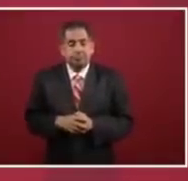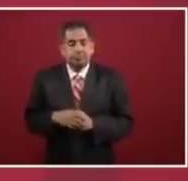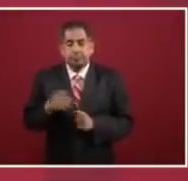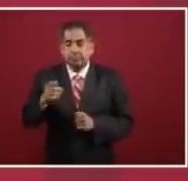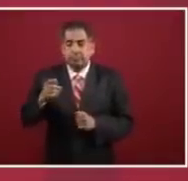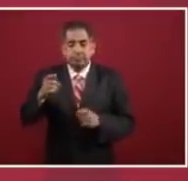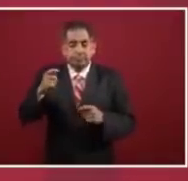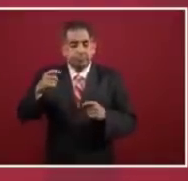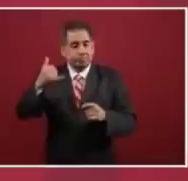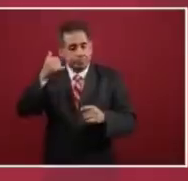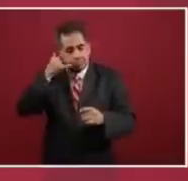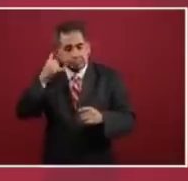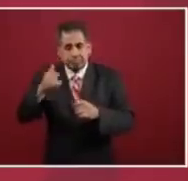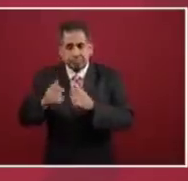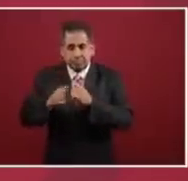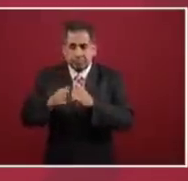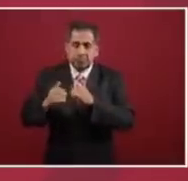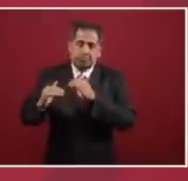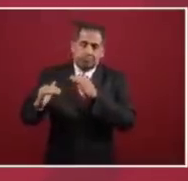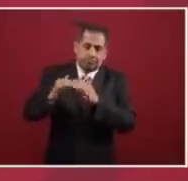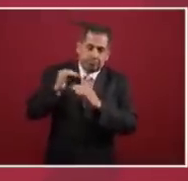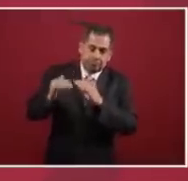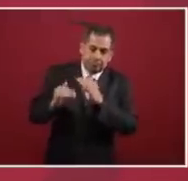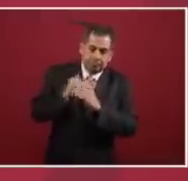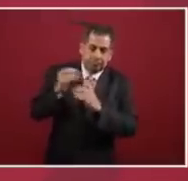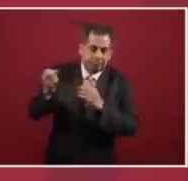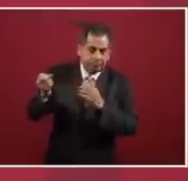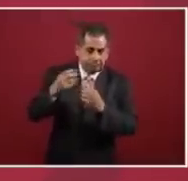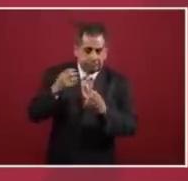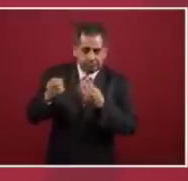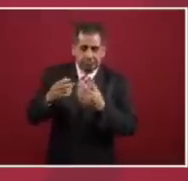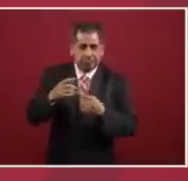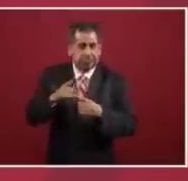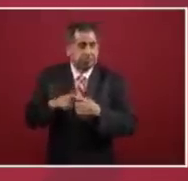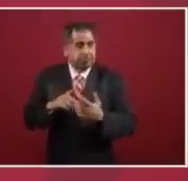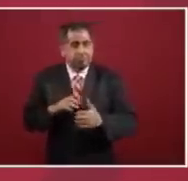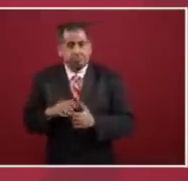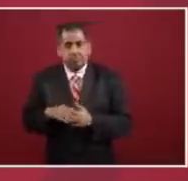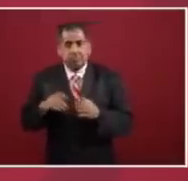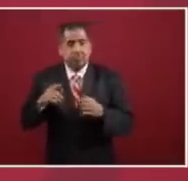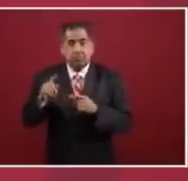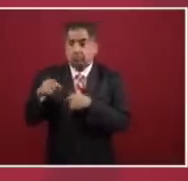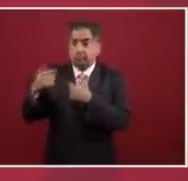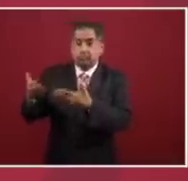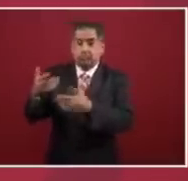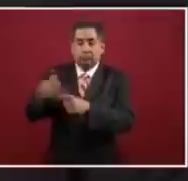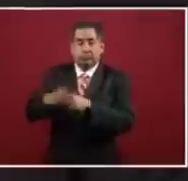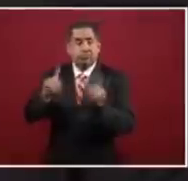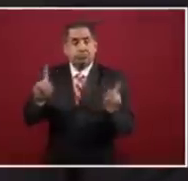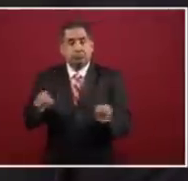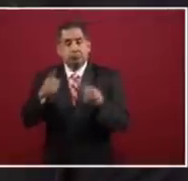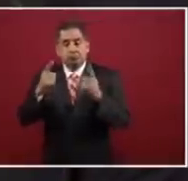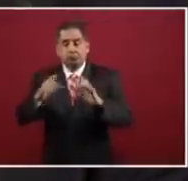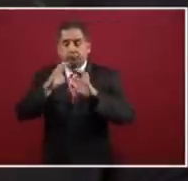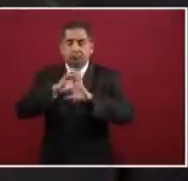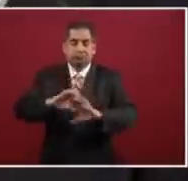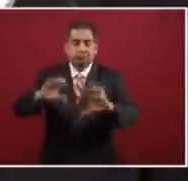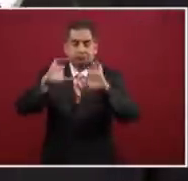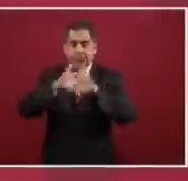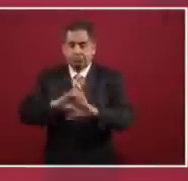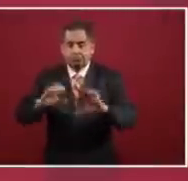hablado, me han mandado recado, hay música aquí afuera, en el